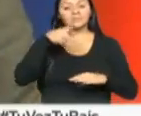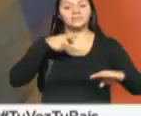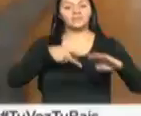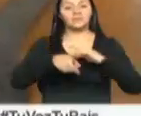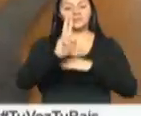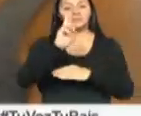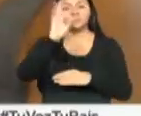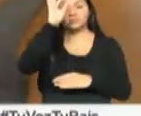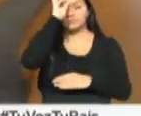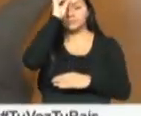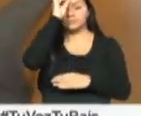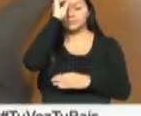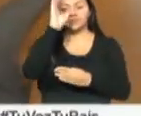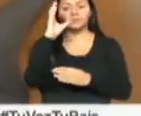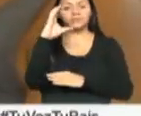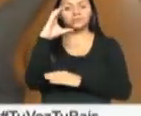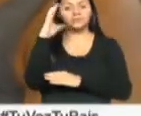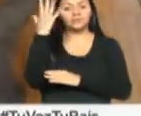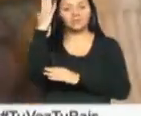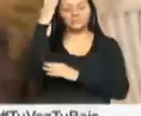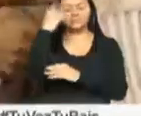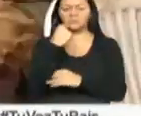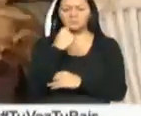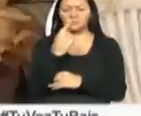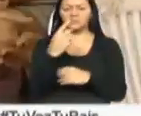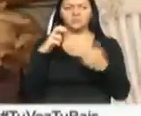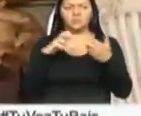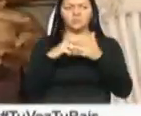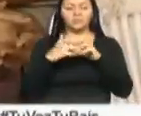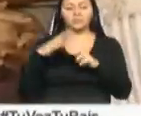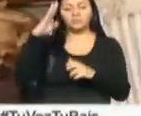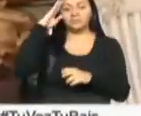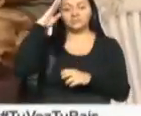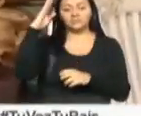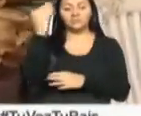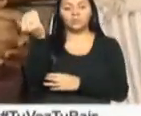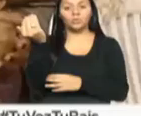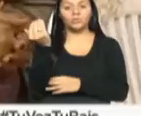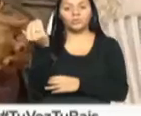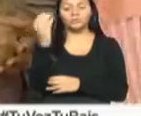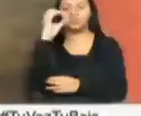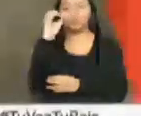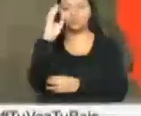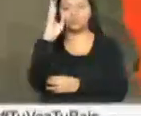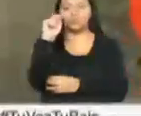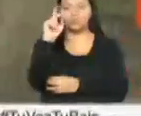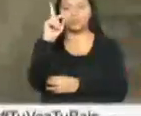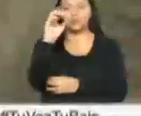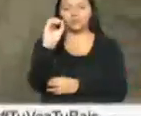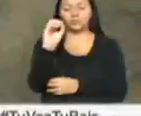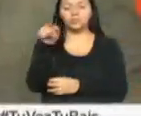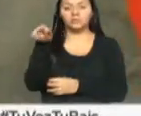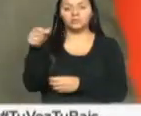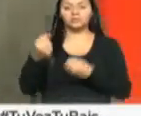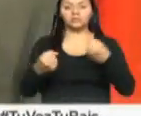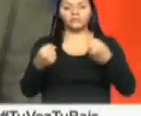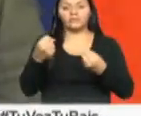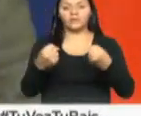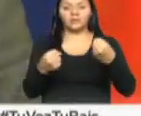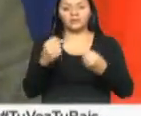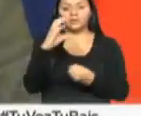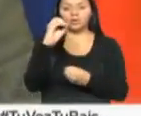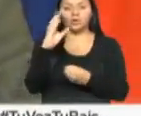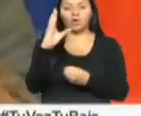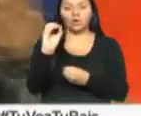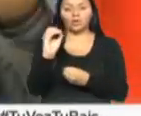inauguración del Hospital de los Ceibos, denunció el accionar del mayor retirado José Obando, chofer de Fausto Cobo, quien realizó